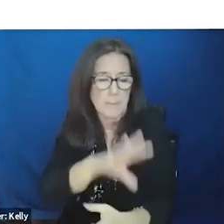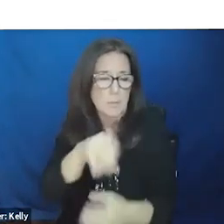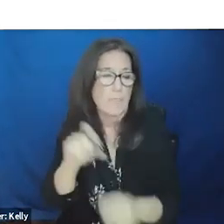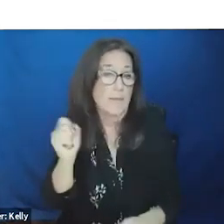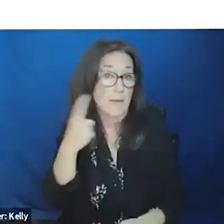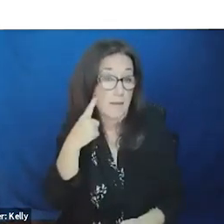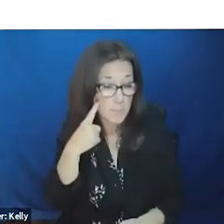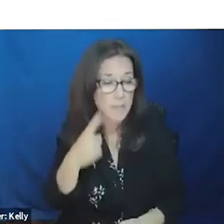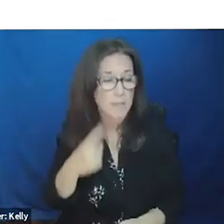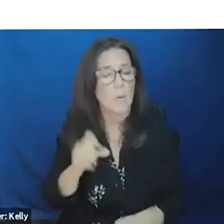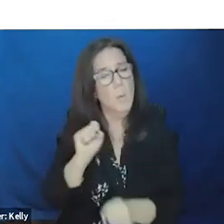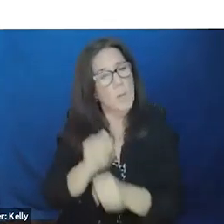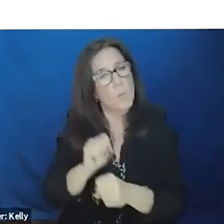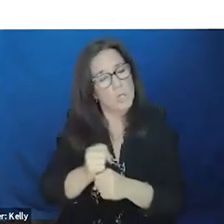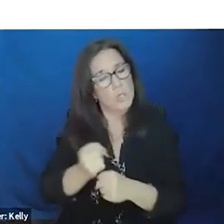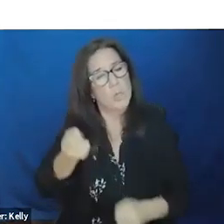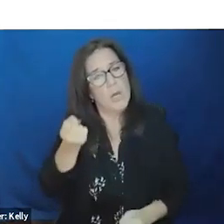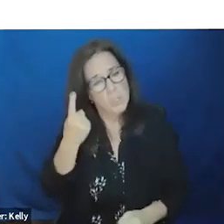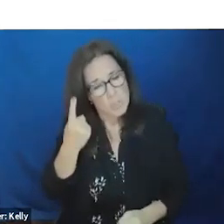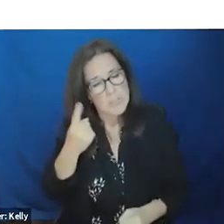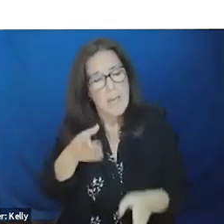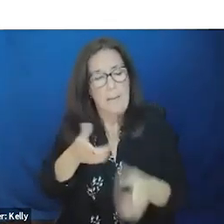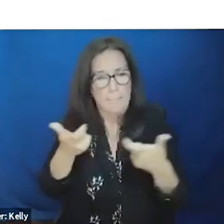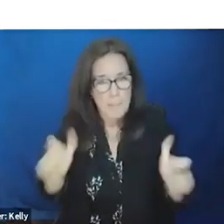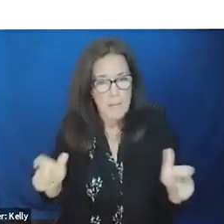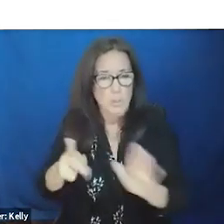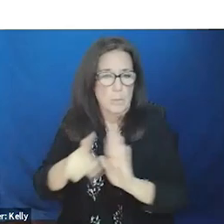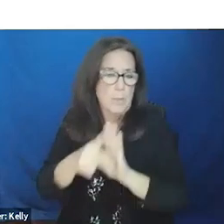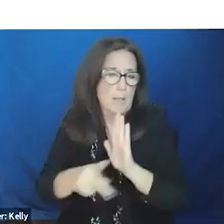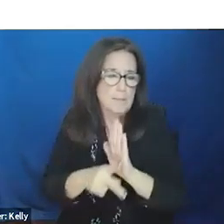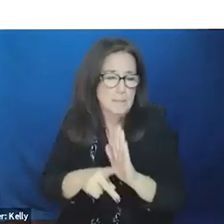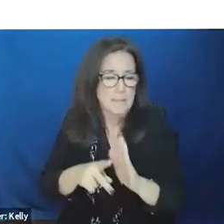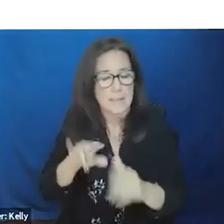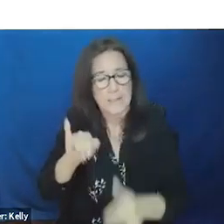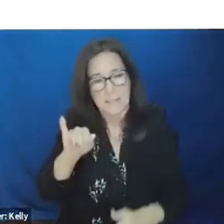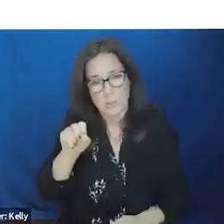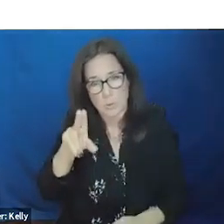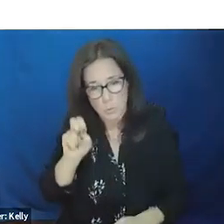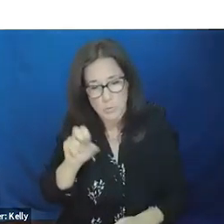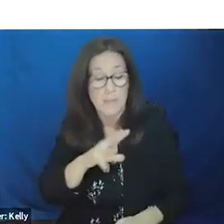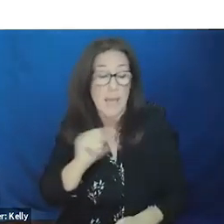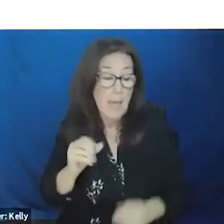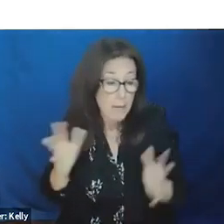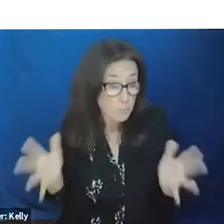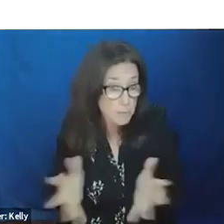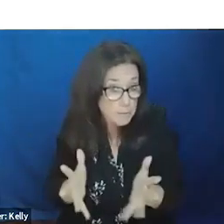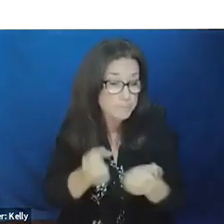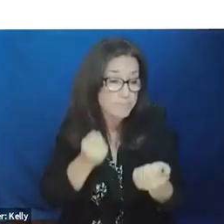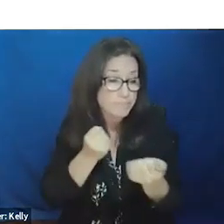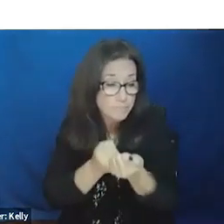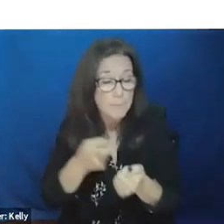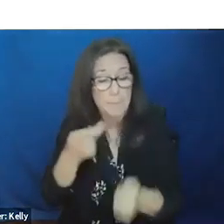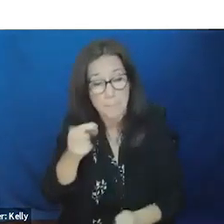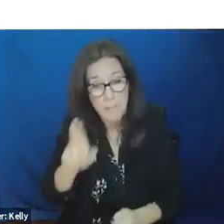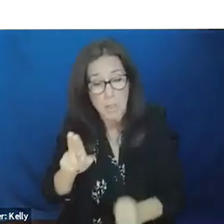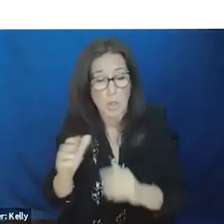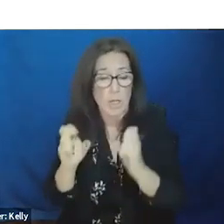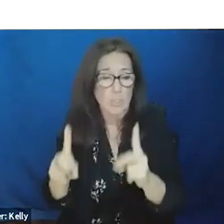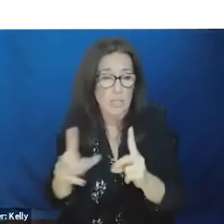a un partido nosotros trabajamos para aumentar la comprensión en normas y políticas